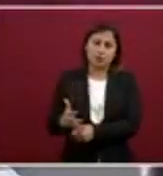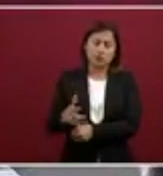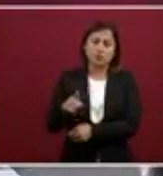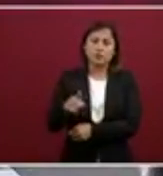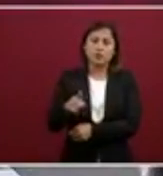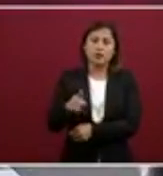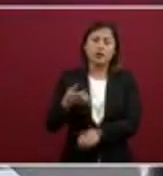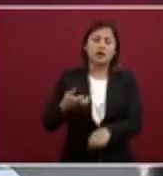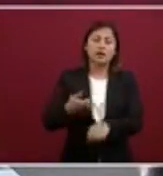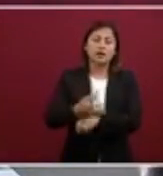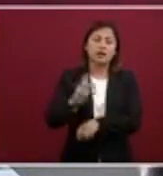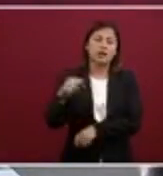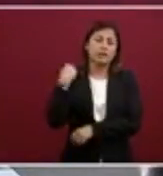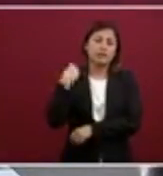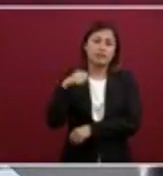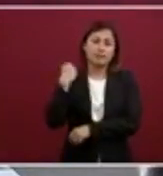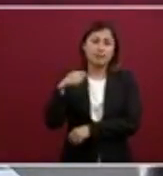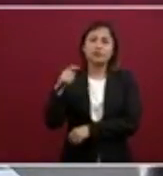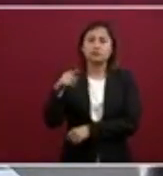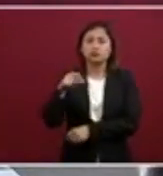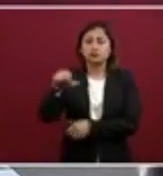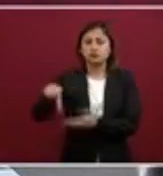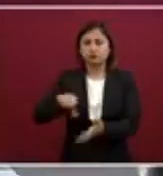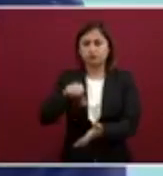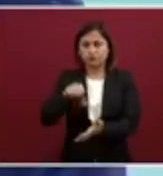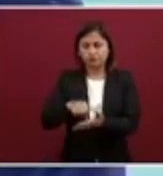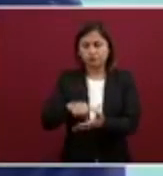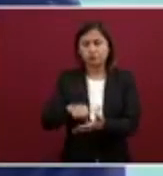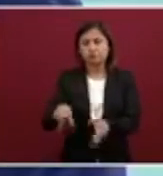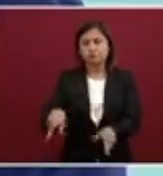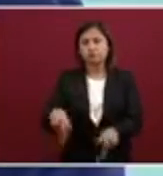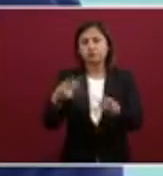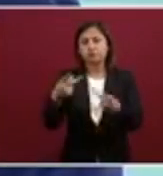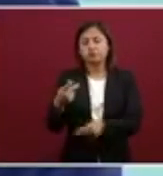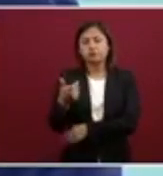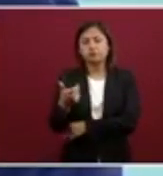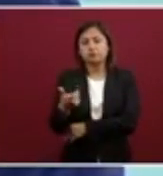estado de Tabasco, en Centro, con un precio al público de